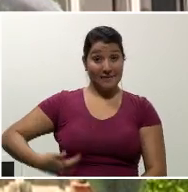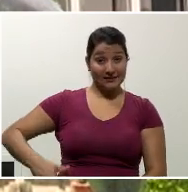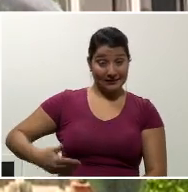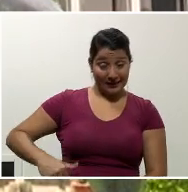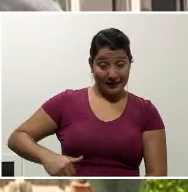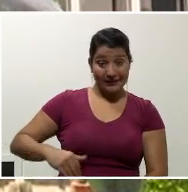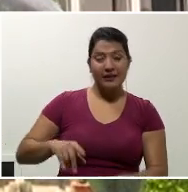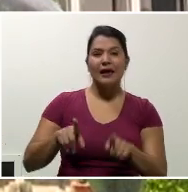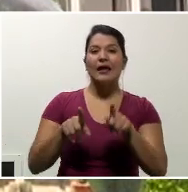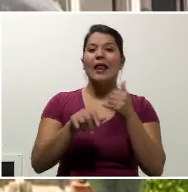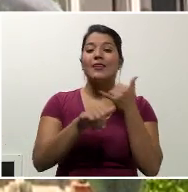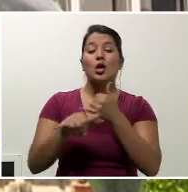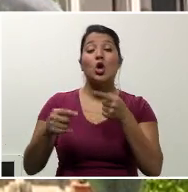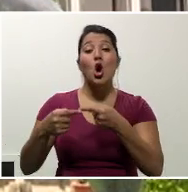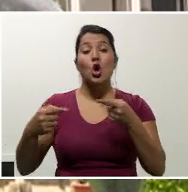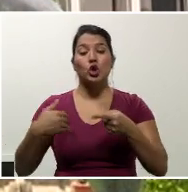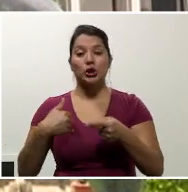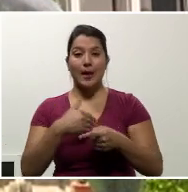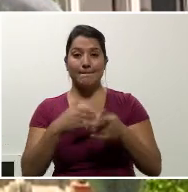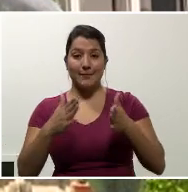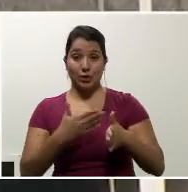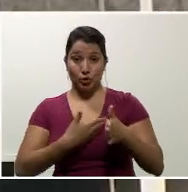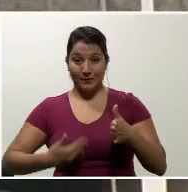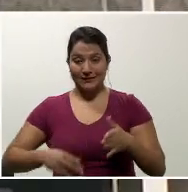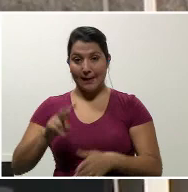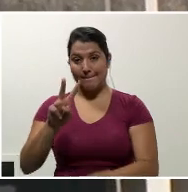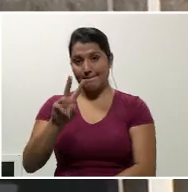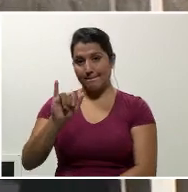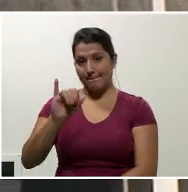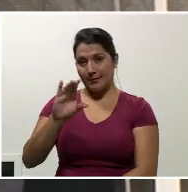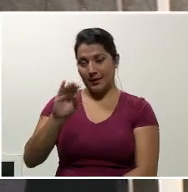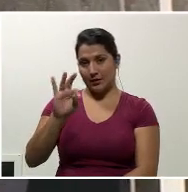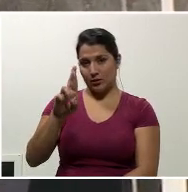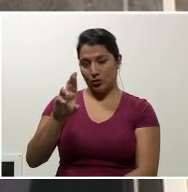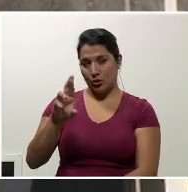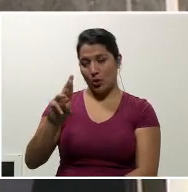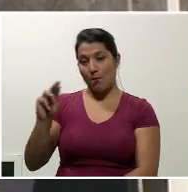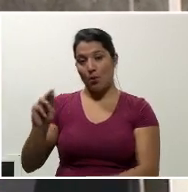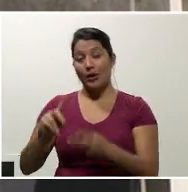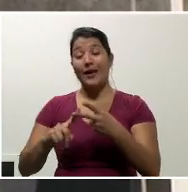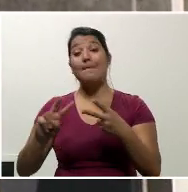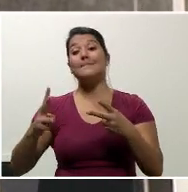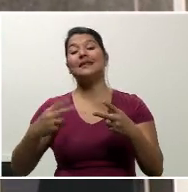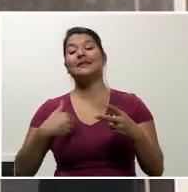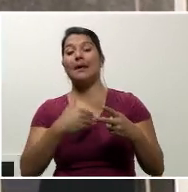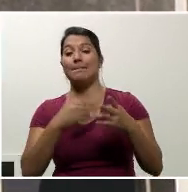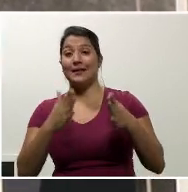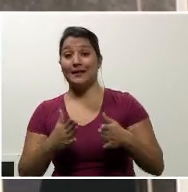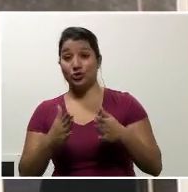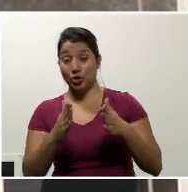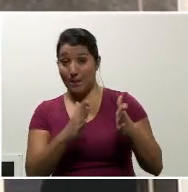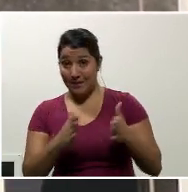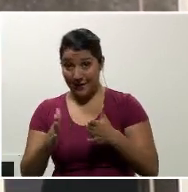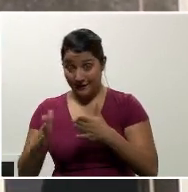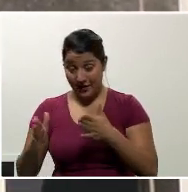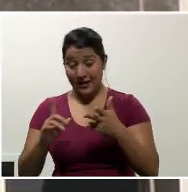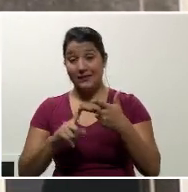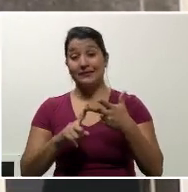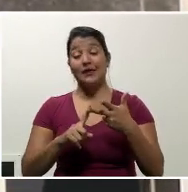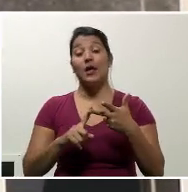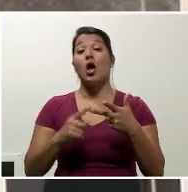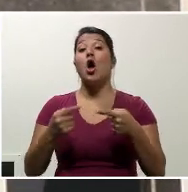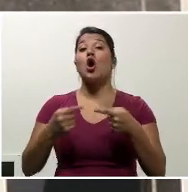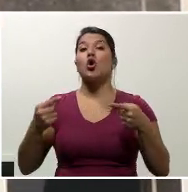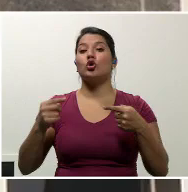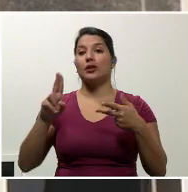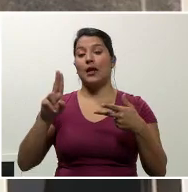se plantearon contra el ministro de la Presidencia, Víctor Morales, contra el viceministro de Planificación, Luis Daniel Soto, y contra los miembros